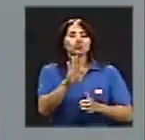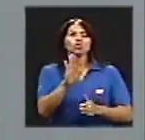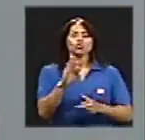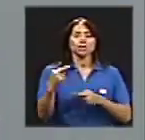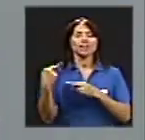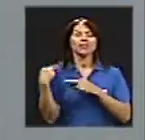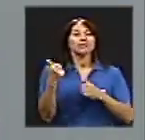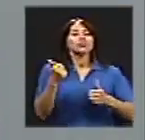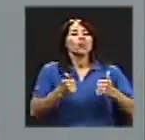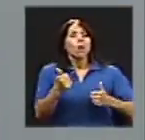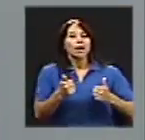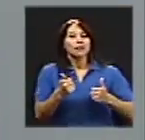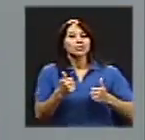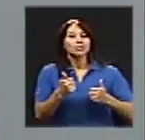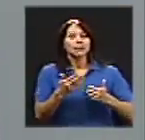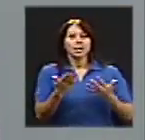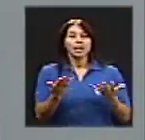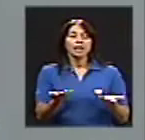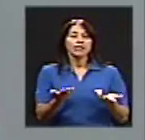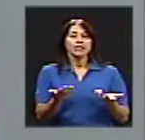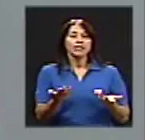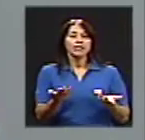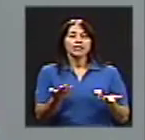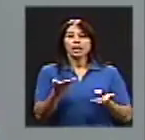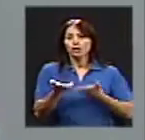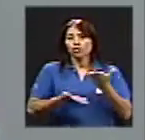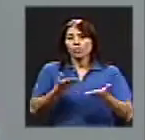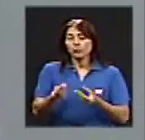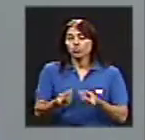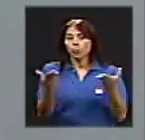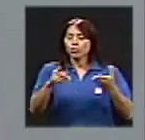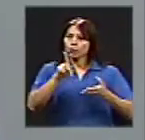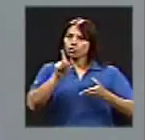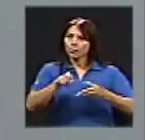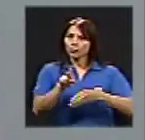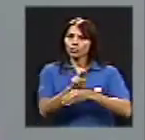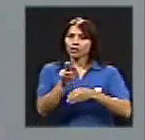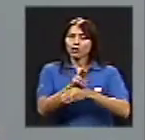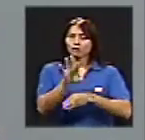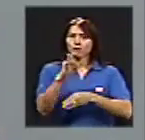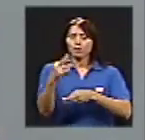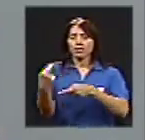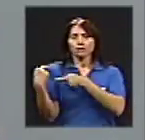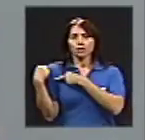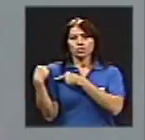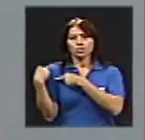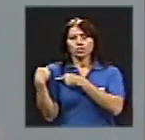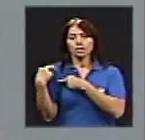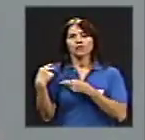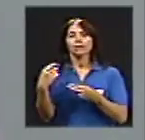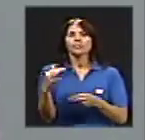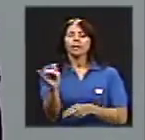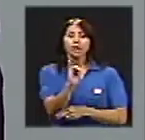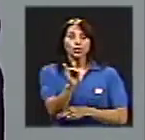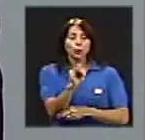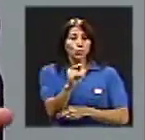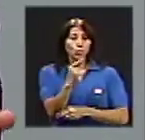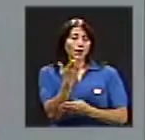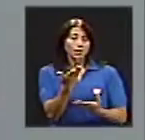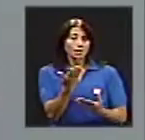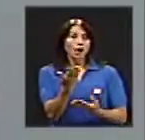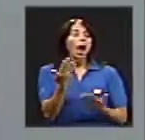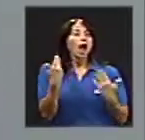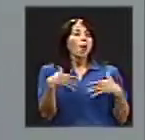el manejo responsable que tienen que hacer de los servicios públicos. Estaba mencionando que de igual manera, aunque nosotros